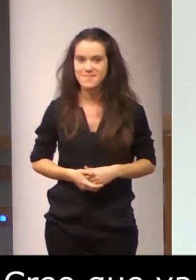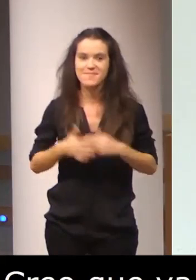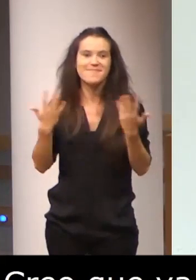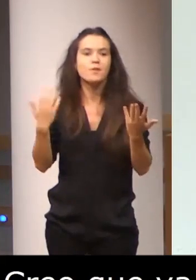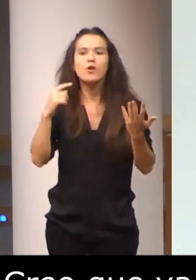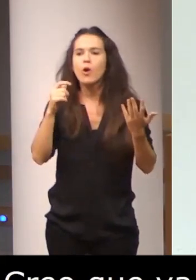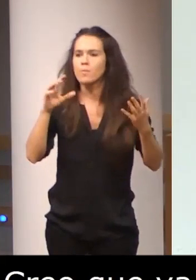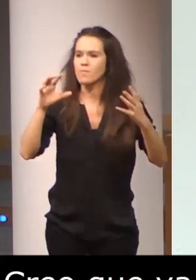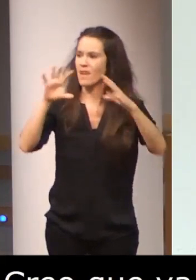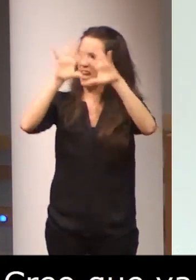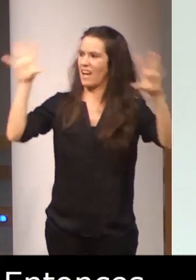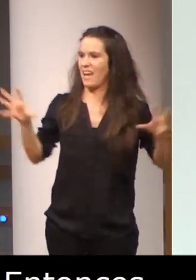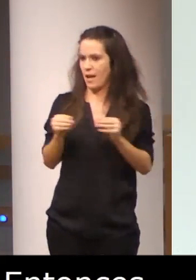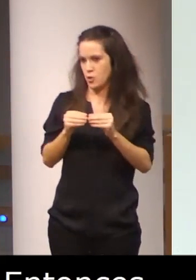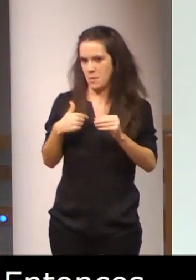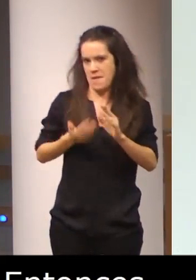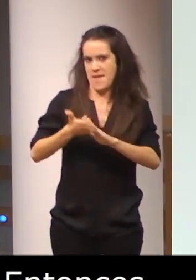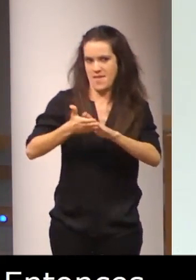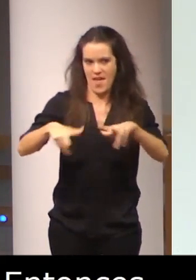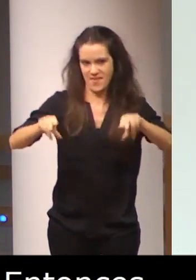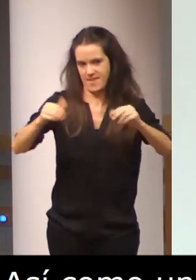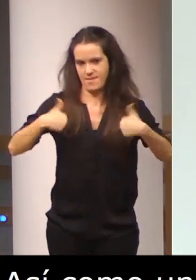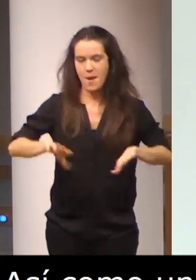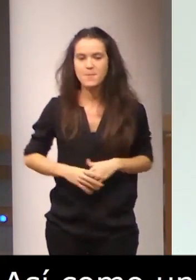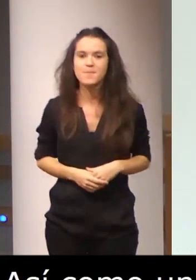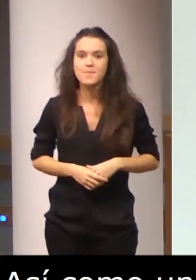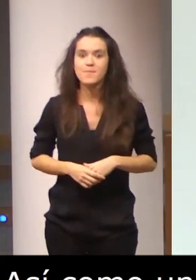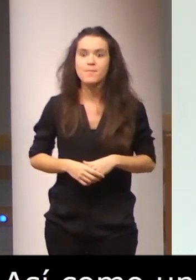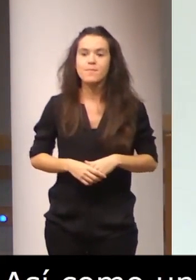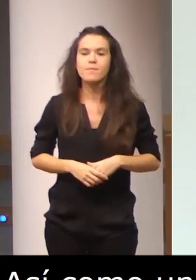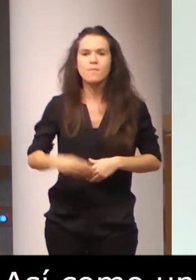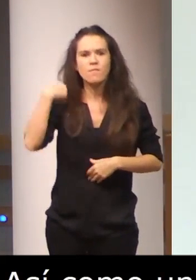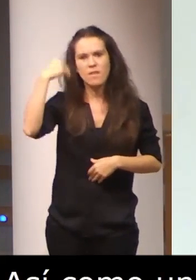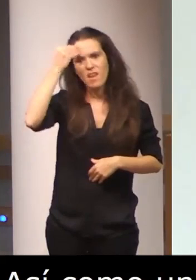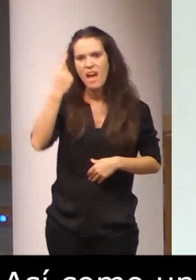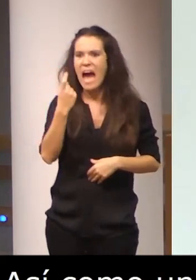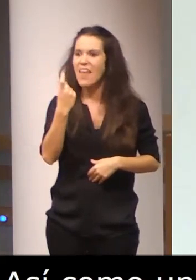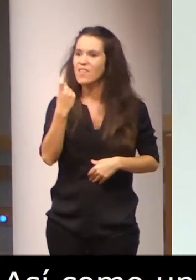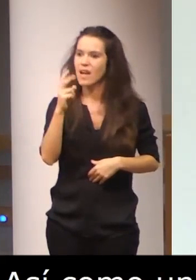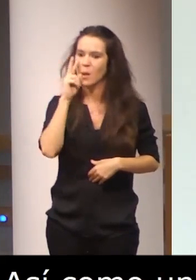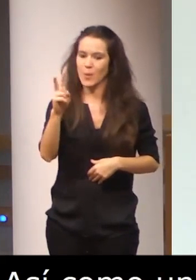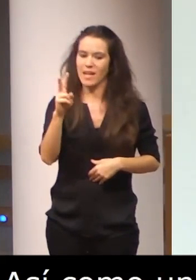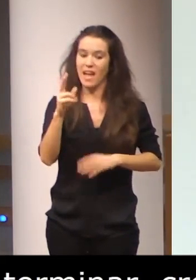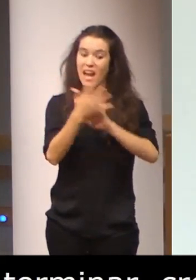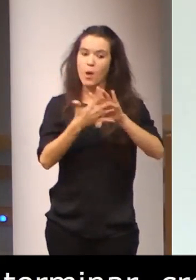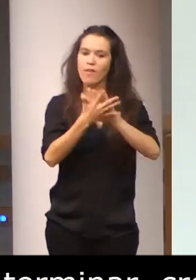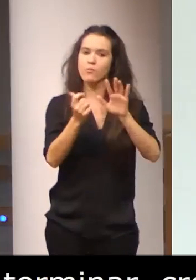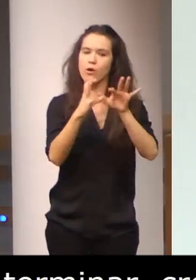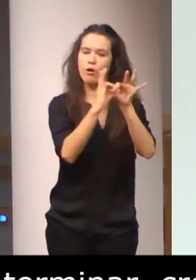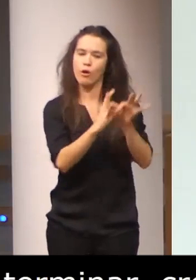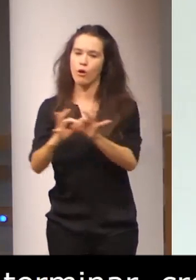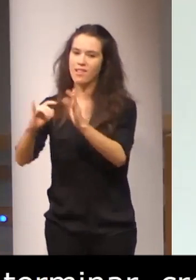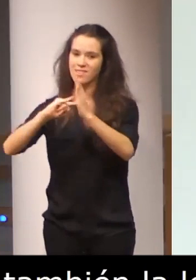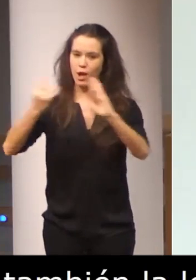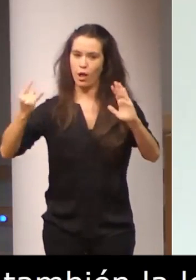un pequeño resumen ya para terminar, creo que hay que asociar también la lengua de signos a las nuevas tecnologías, sobre todo en el campo de